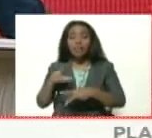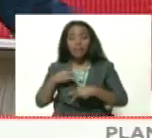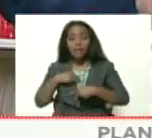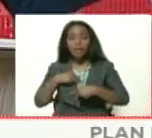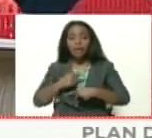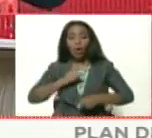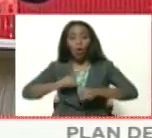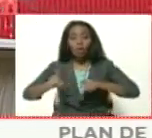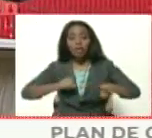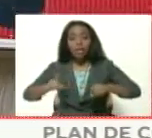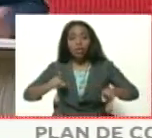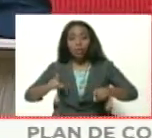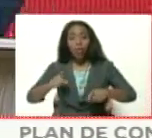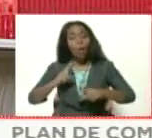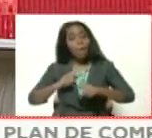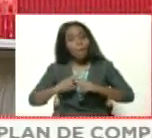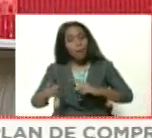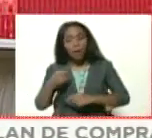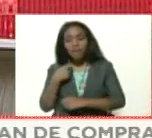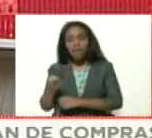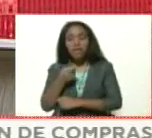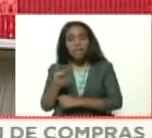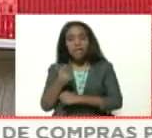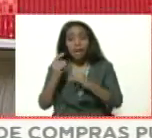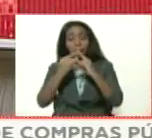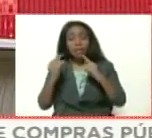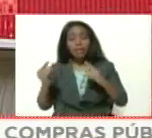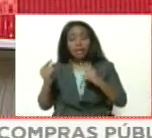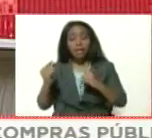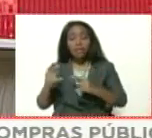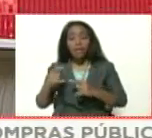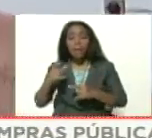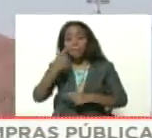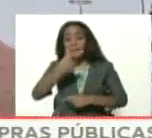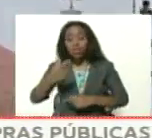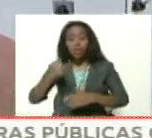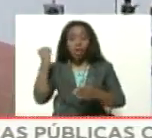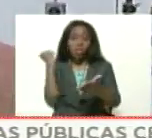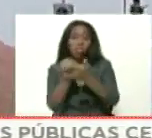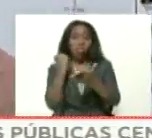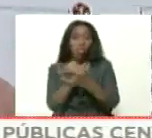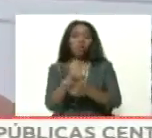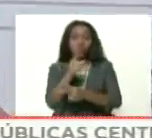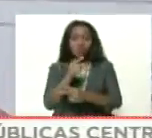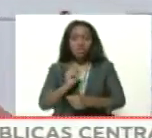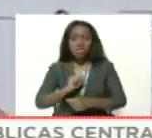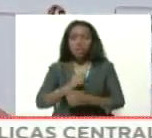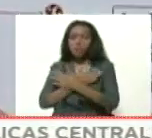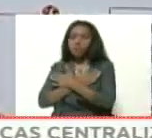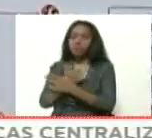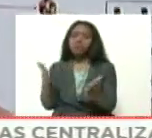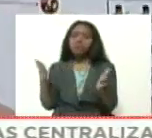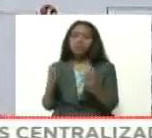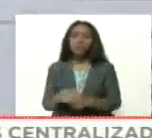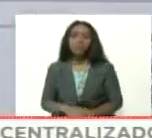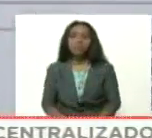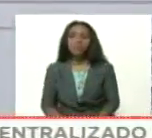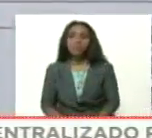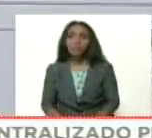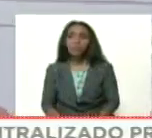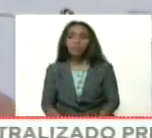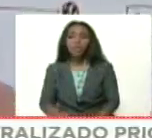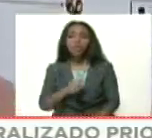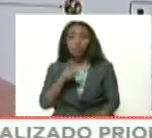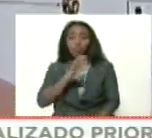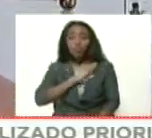coordinación. Pero para financiar campamentos de asesinos, para eso sí estás presto y dispuesto. En tu